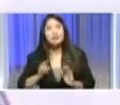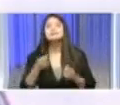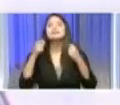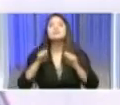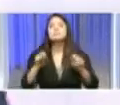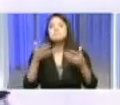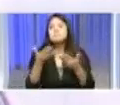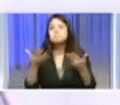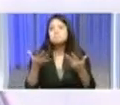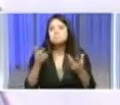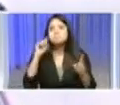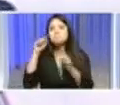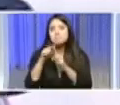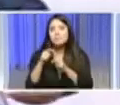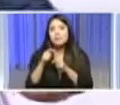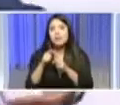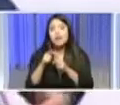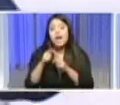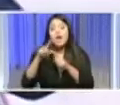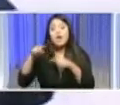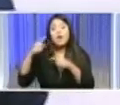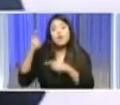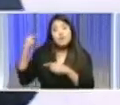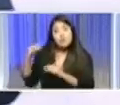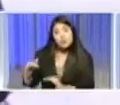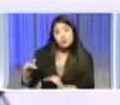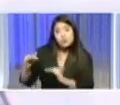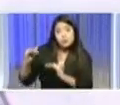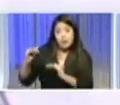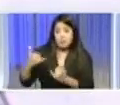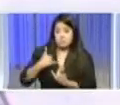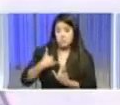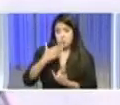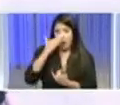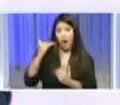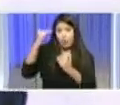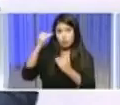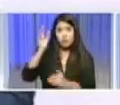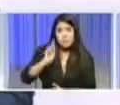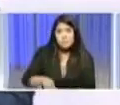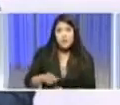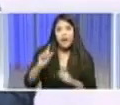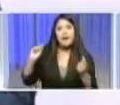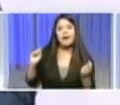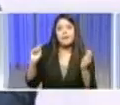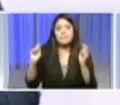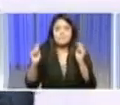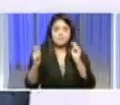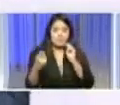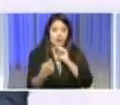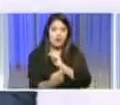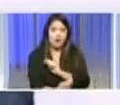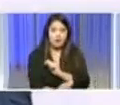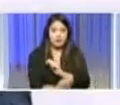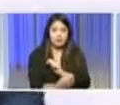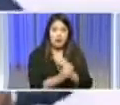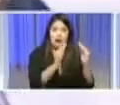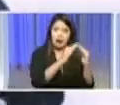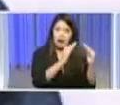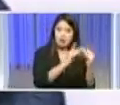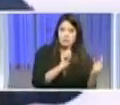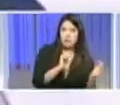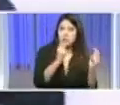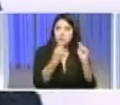trata de que las generaciones que vienen atrás y uno mismo, al cambiar de vivienda y tener